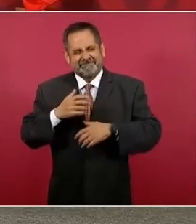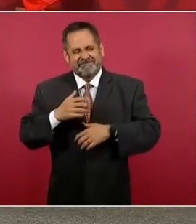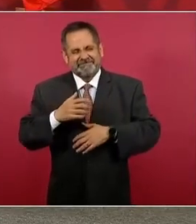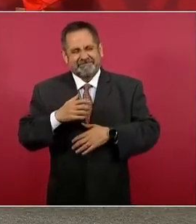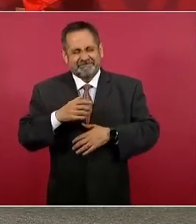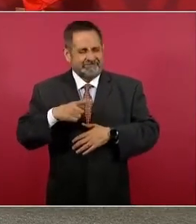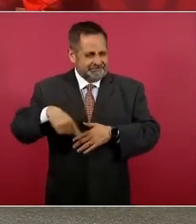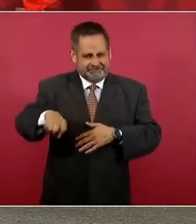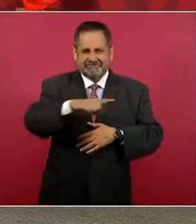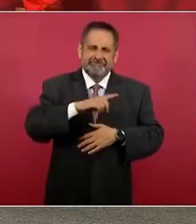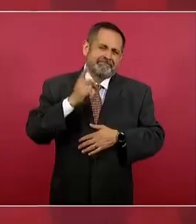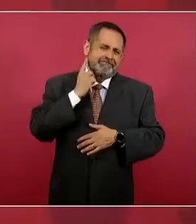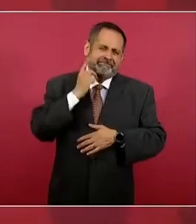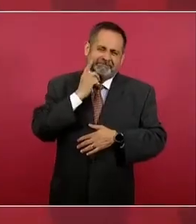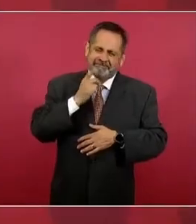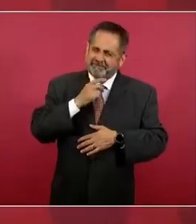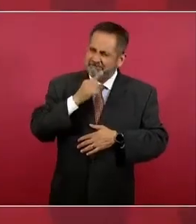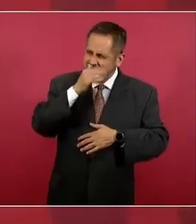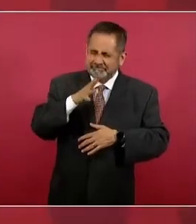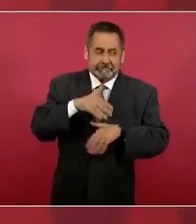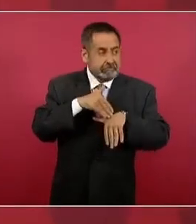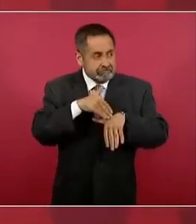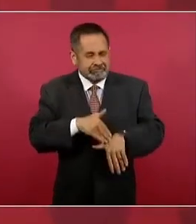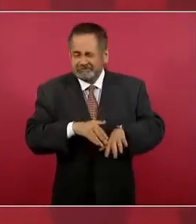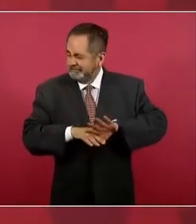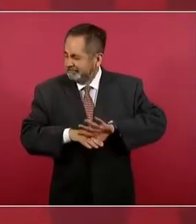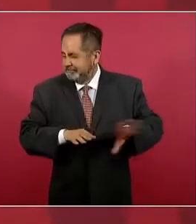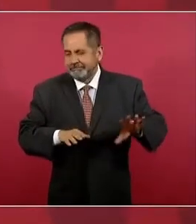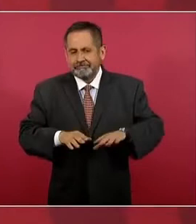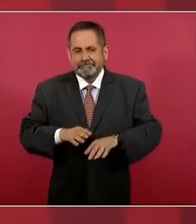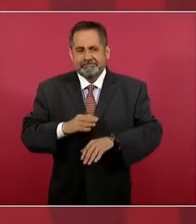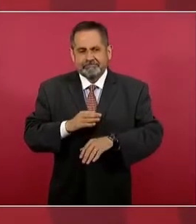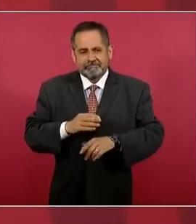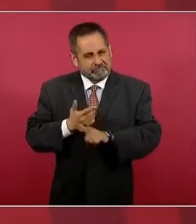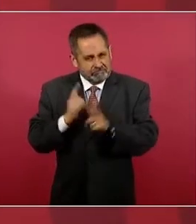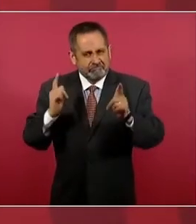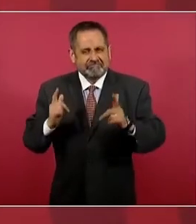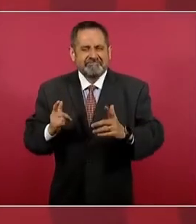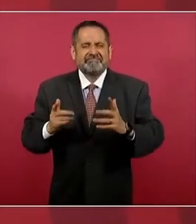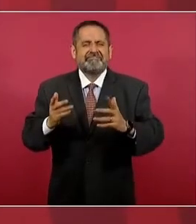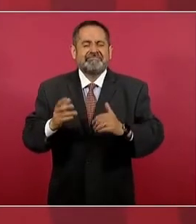se rebelen, que no les hagan caso.